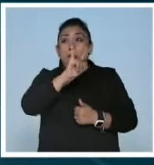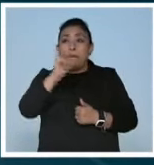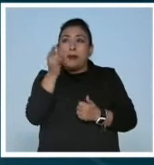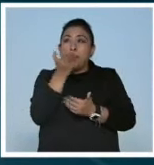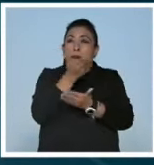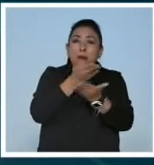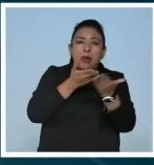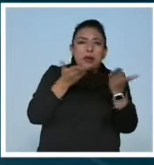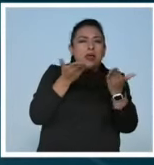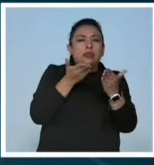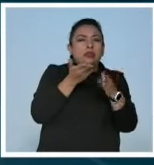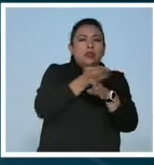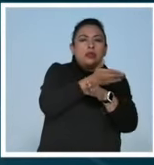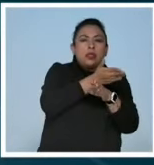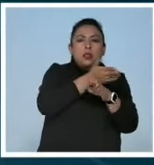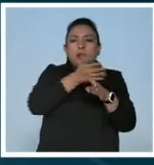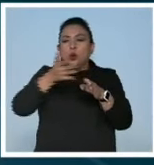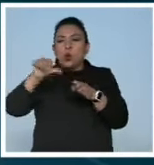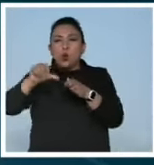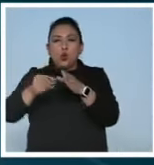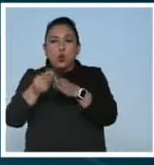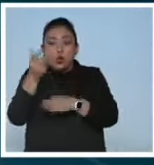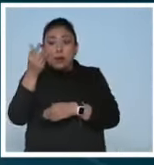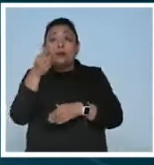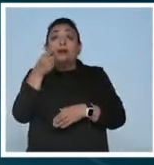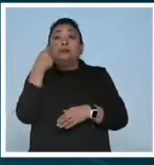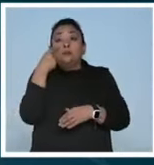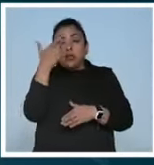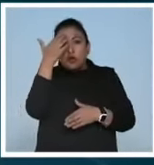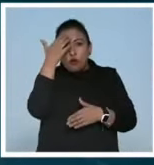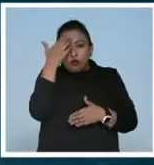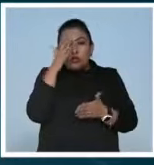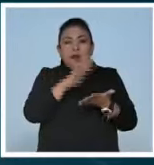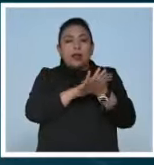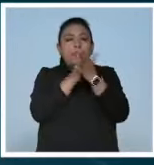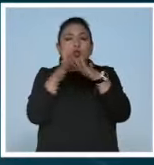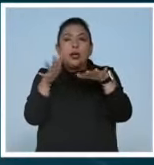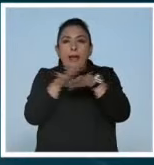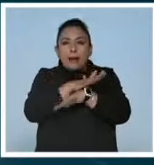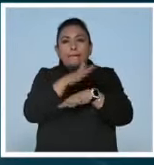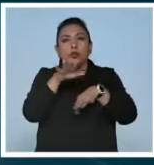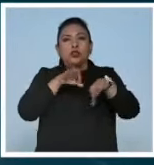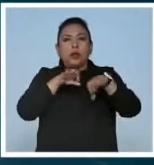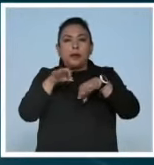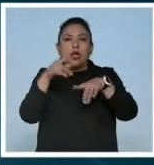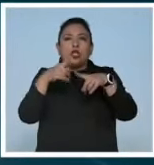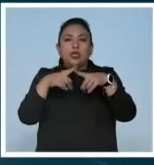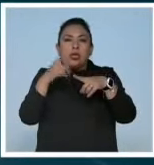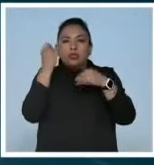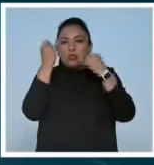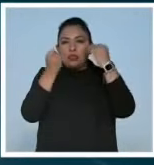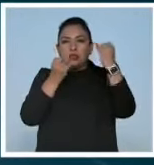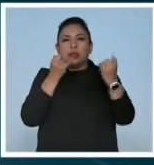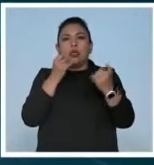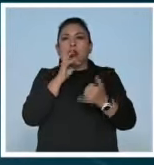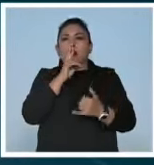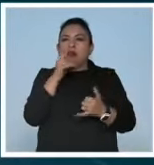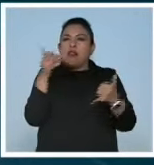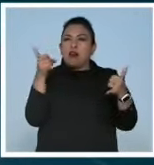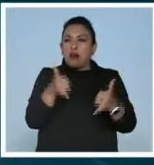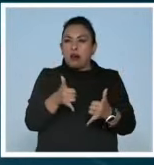sí desde las más tempranas hasta las más recientes y que permiten conocer cómo evolucionó y se transformó el trabajo de un creador contestatario